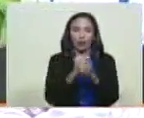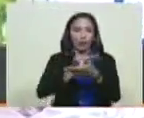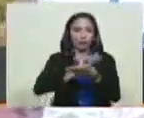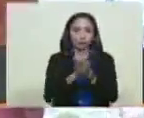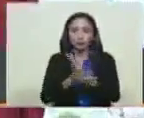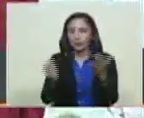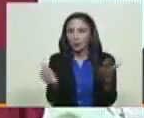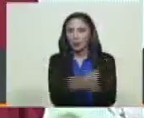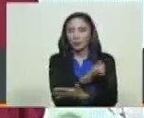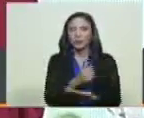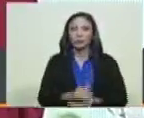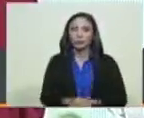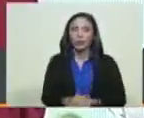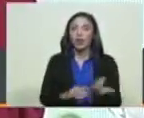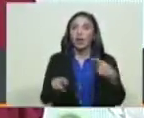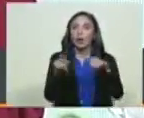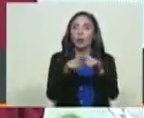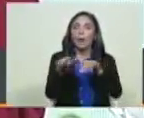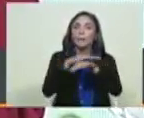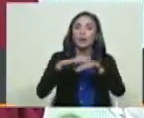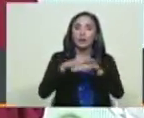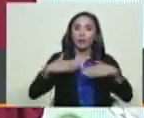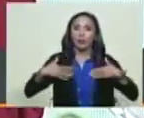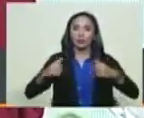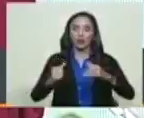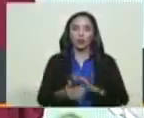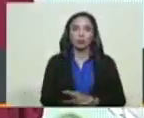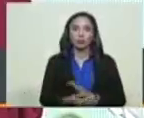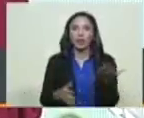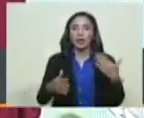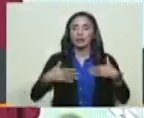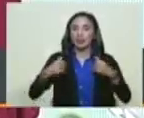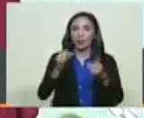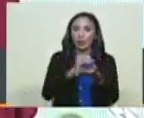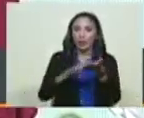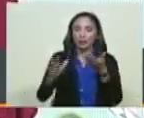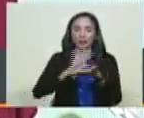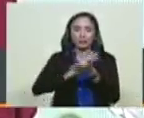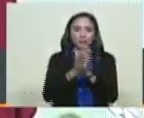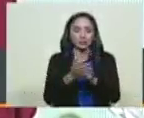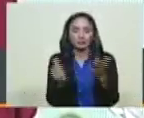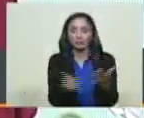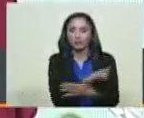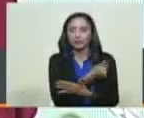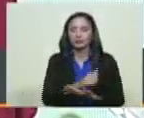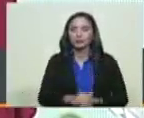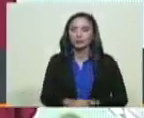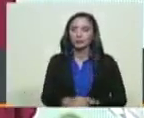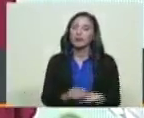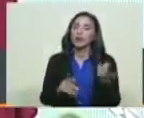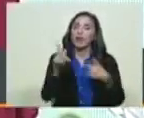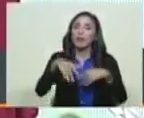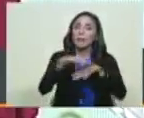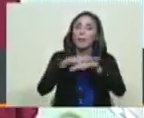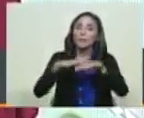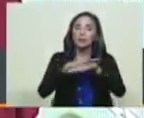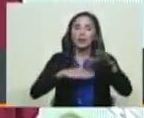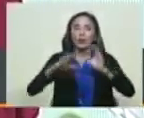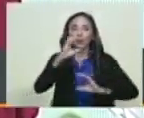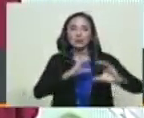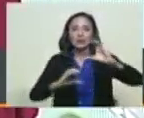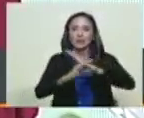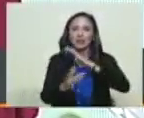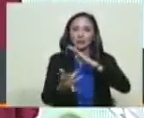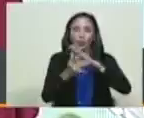eliminar el ministerio de salud la salud pública el ministerio de ciencia y tecnología